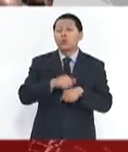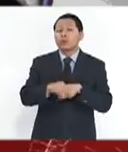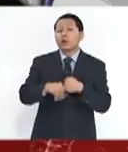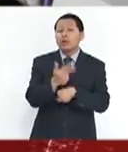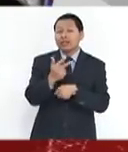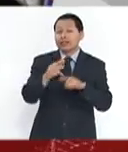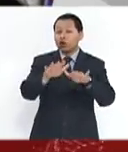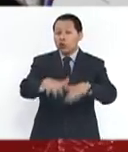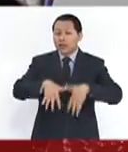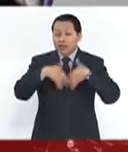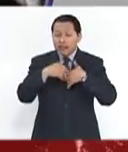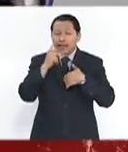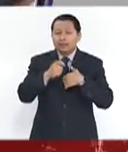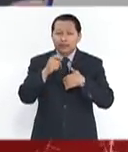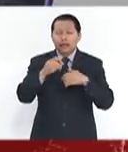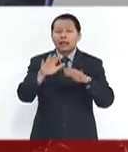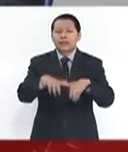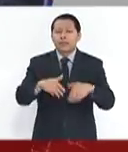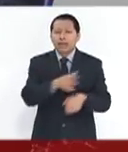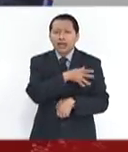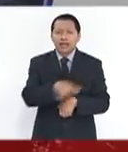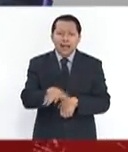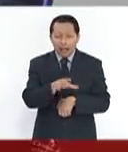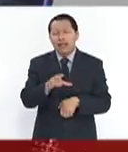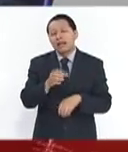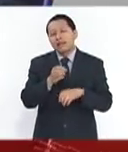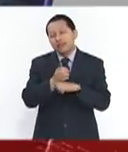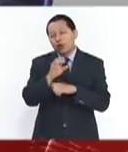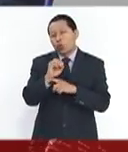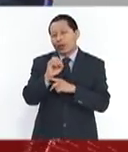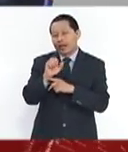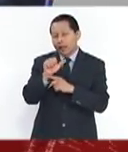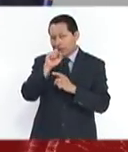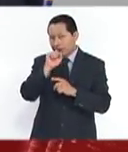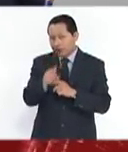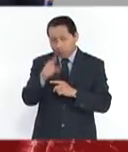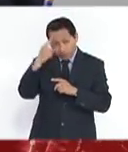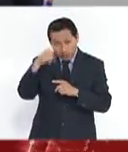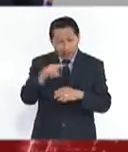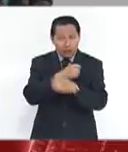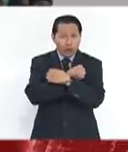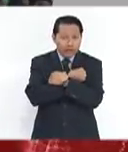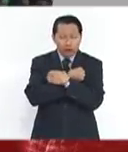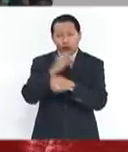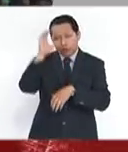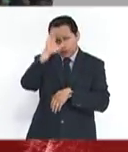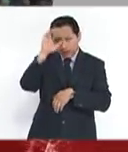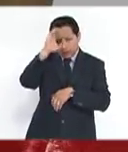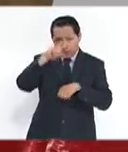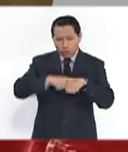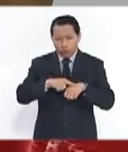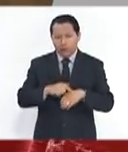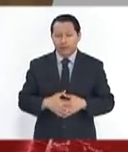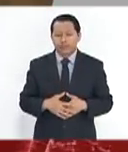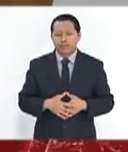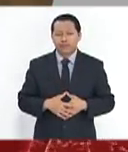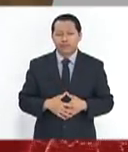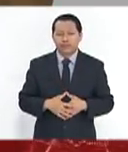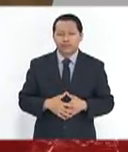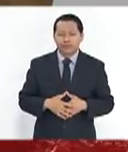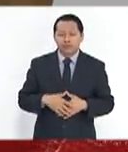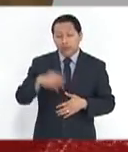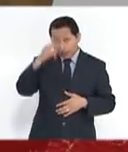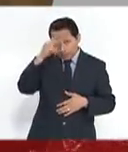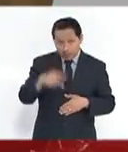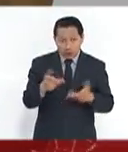reunión ordinaria de la Asamblea General de la Organización de Estados Iberoamericanos para la Educación, la Ciencia y la Cultura. Su realización en